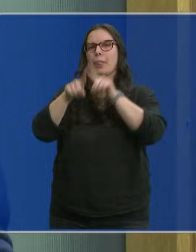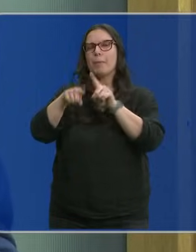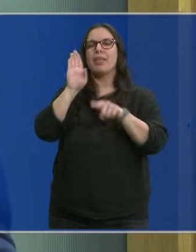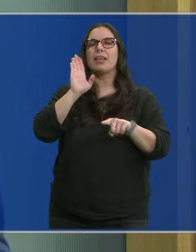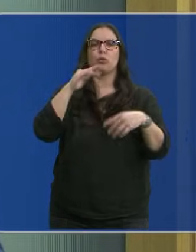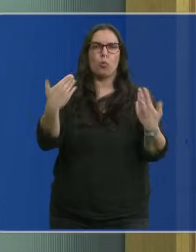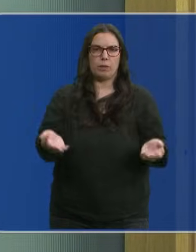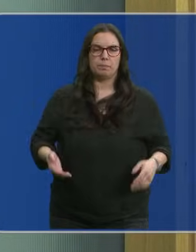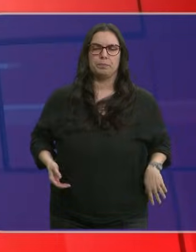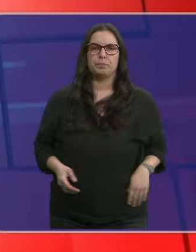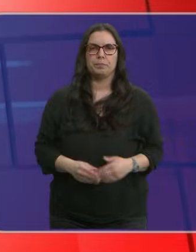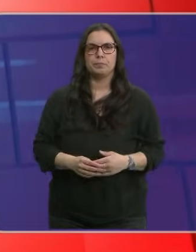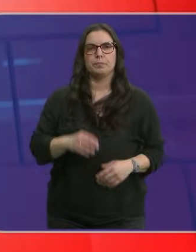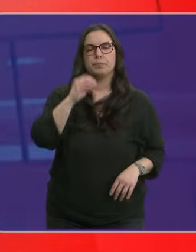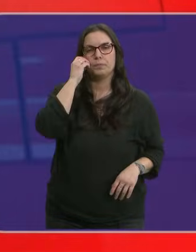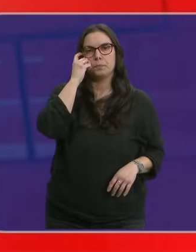delito.